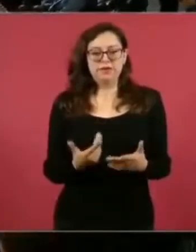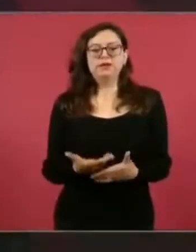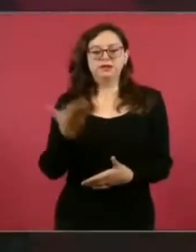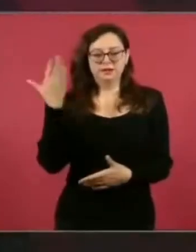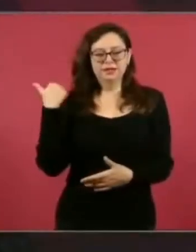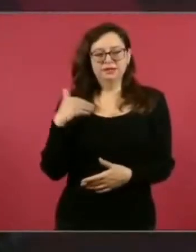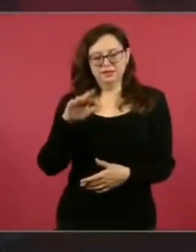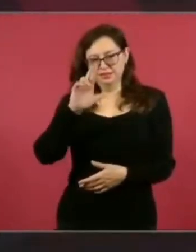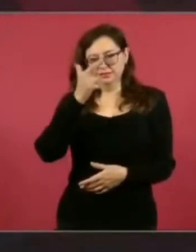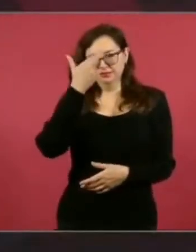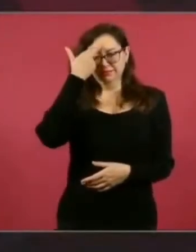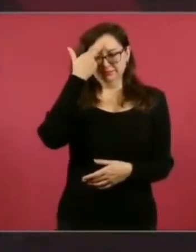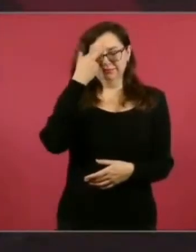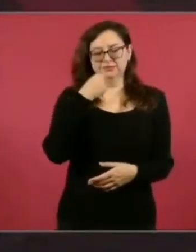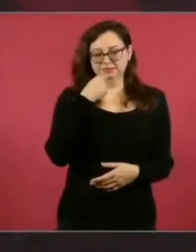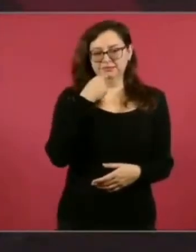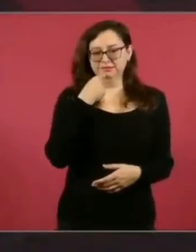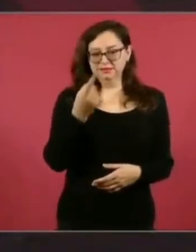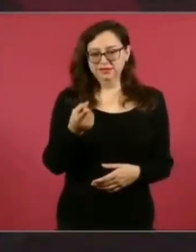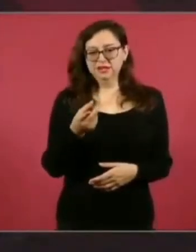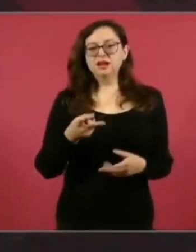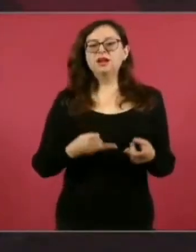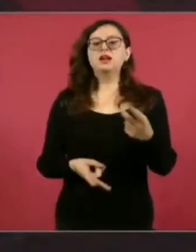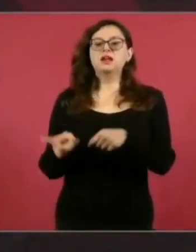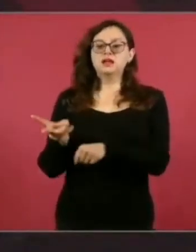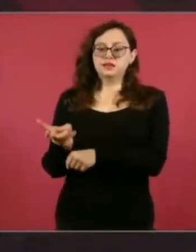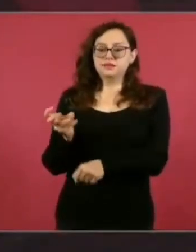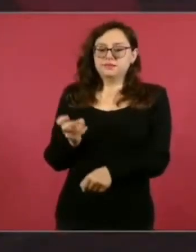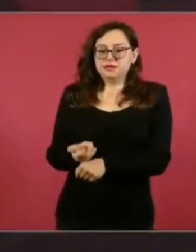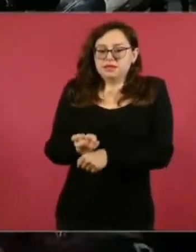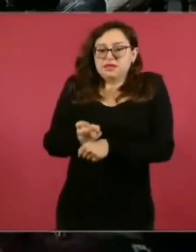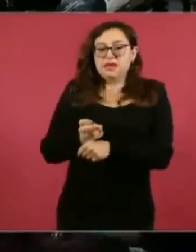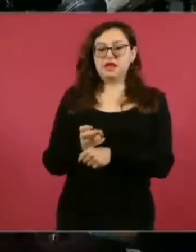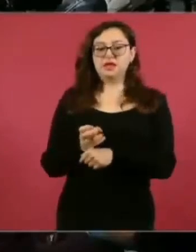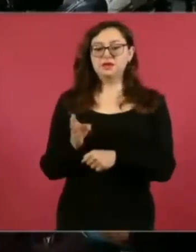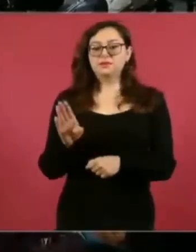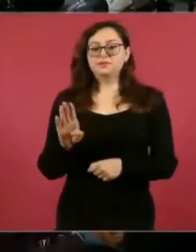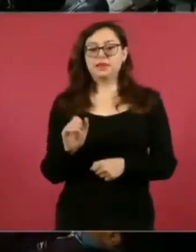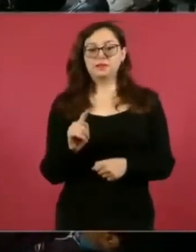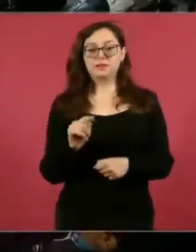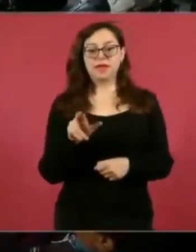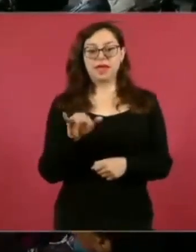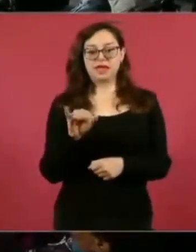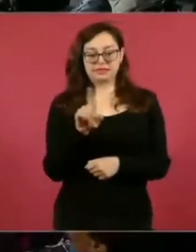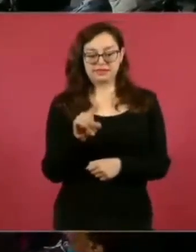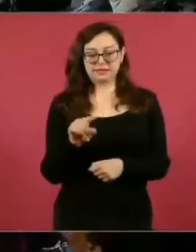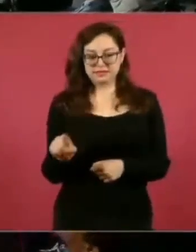invité a Beatriz para que